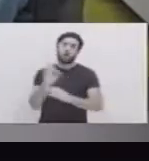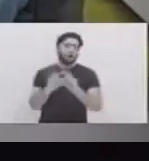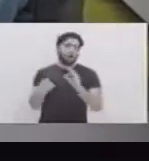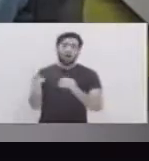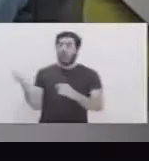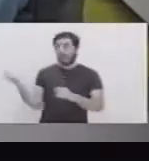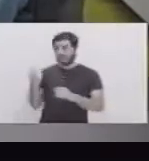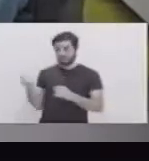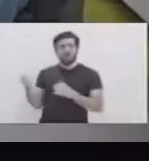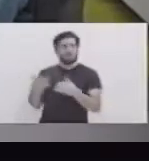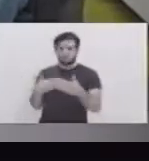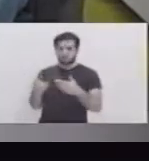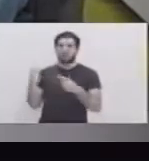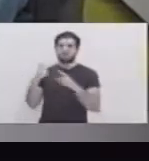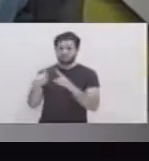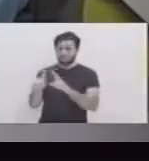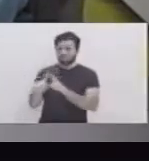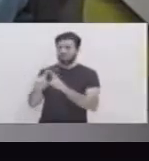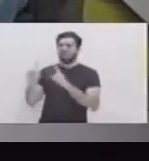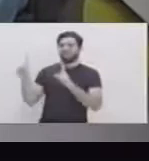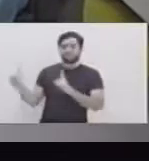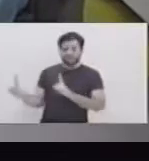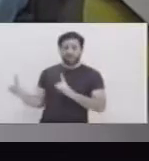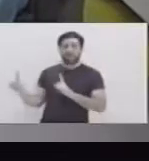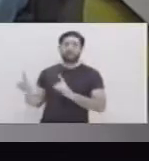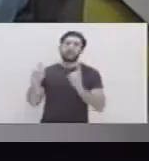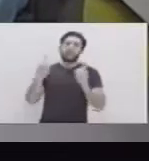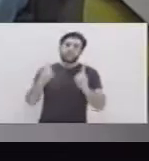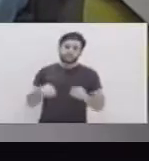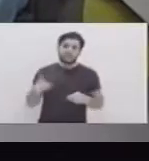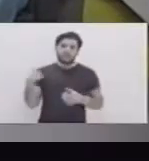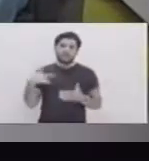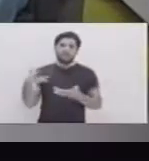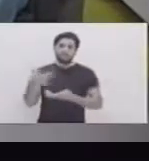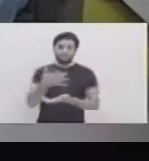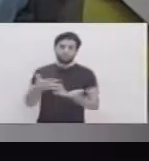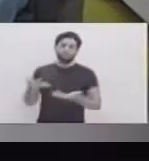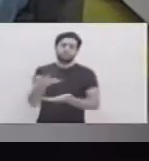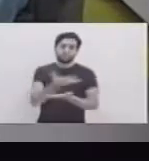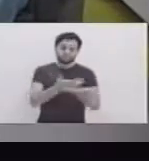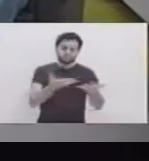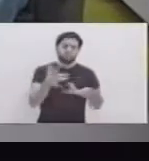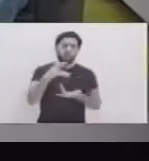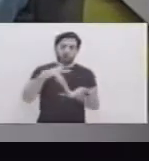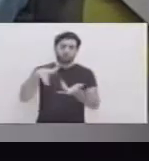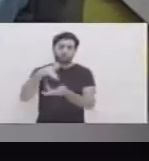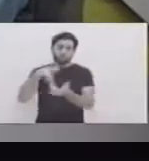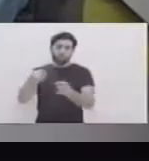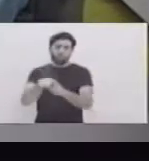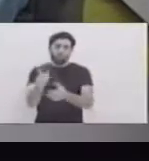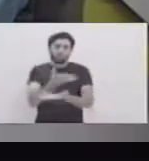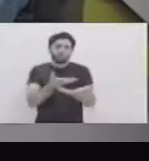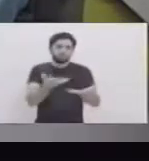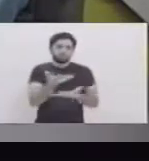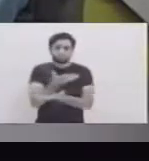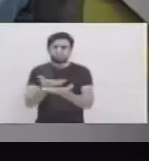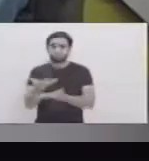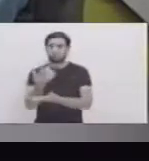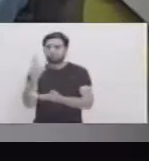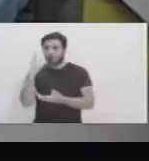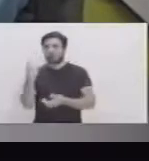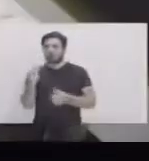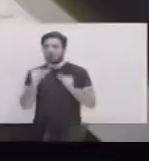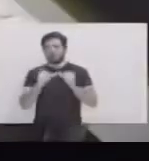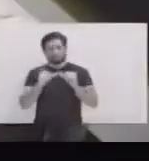iguales, pero también que sean muy diferentes y pues es parte de esa convivencia que se debe que debe existir en una